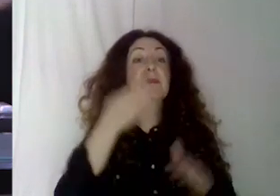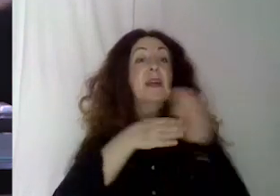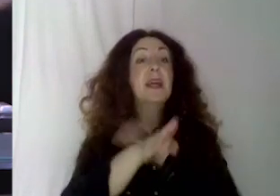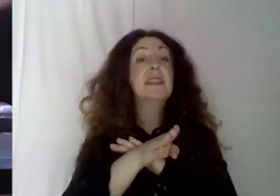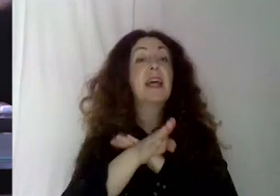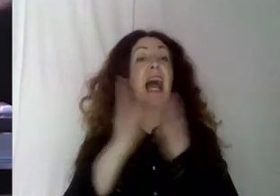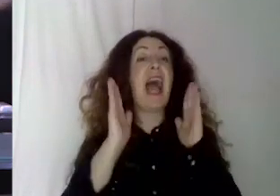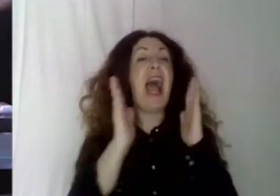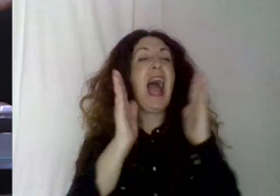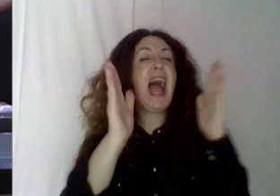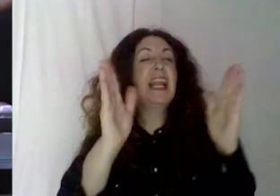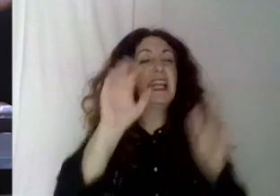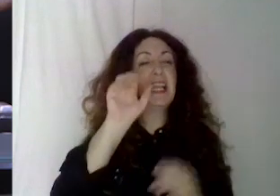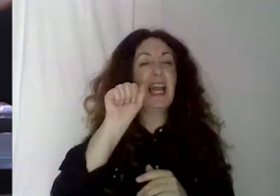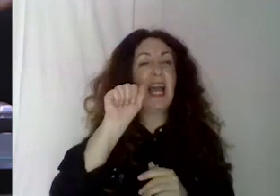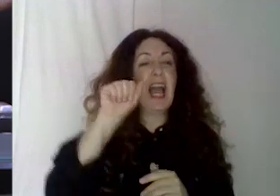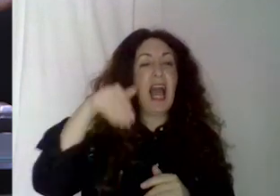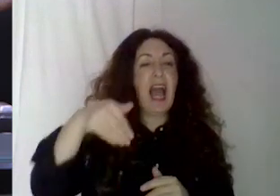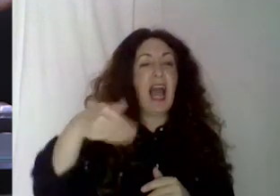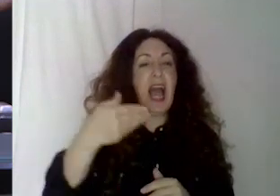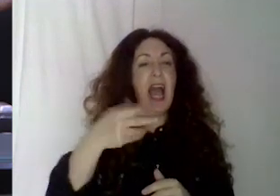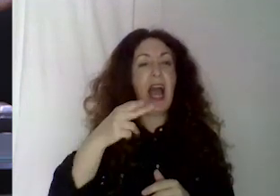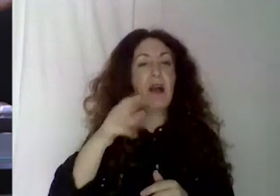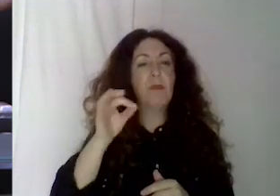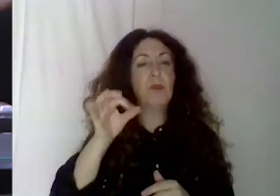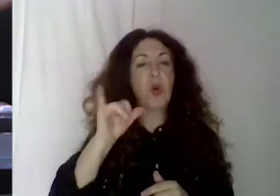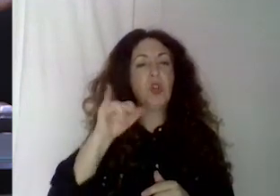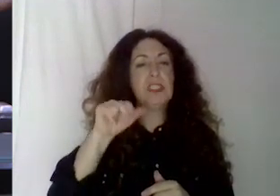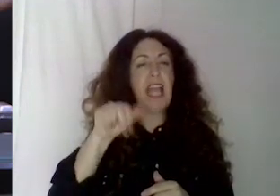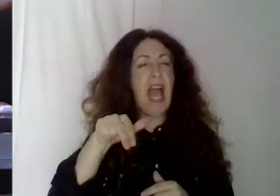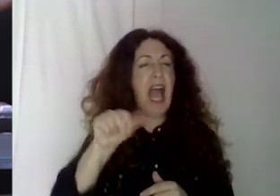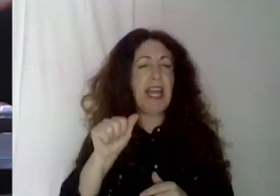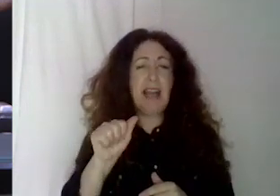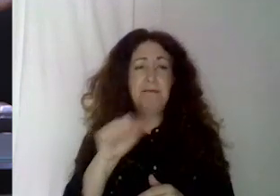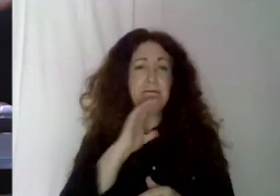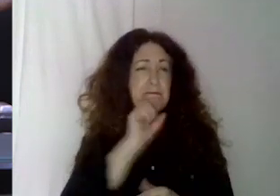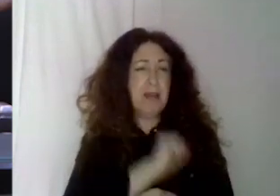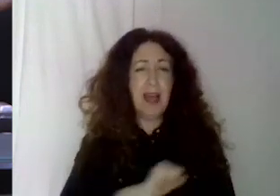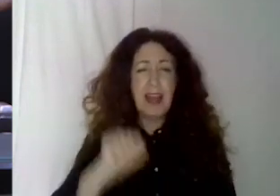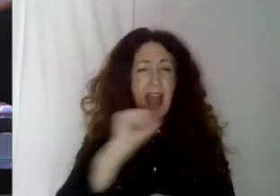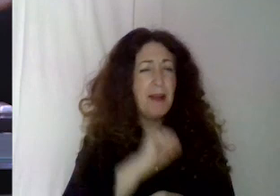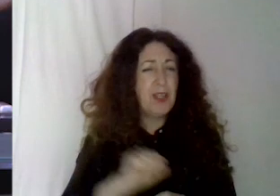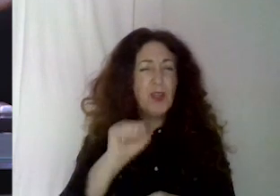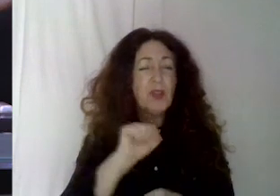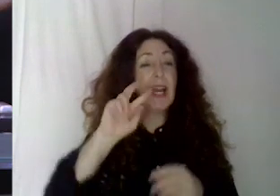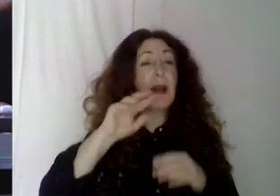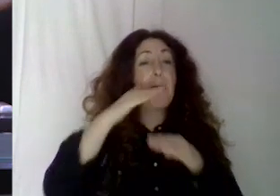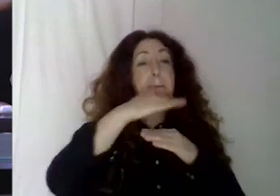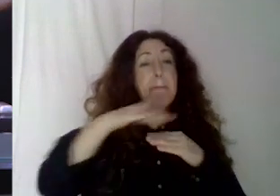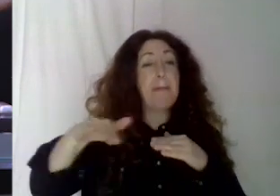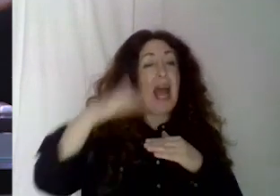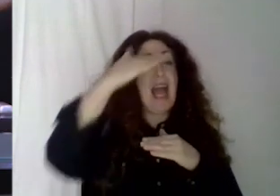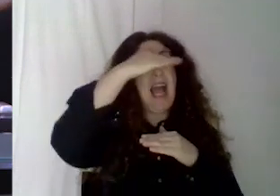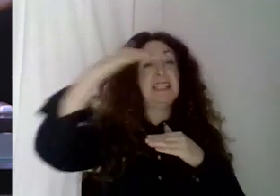a un cuadrito que es un cuadrito así. Ese Y es lo que me ha sucedido a mí. Yo he estado